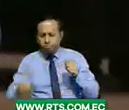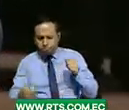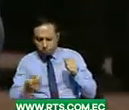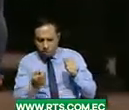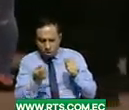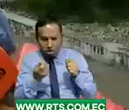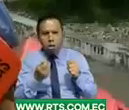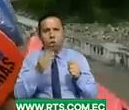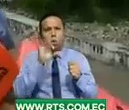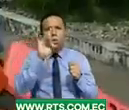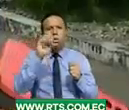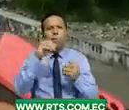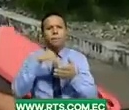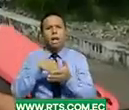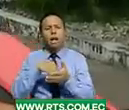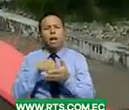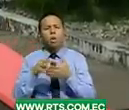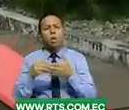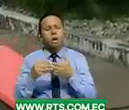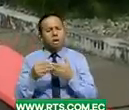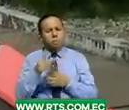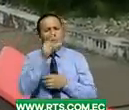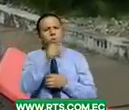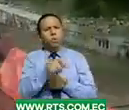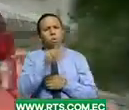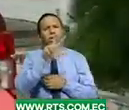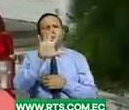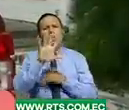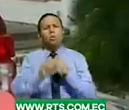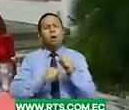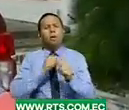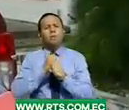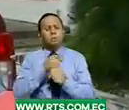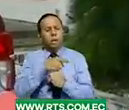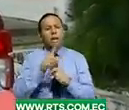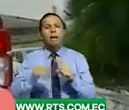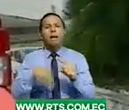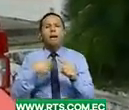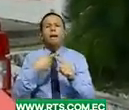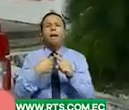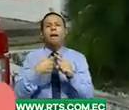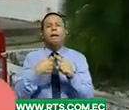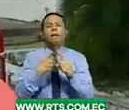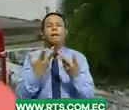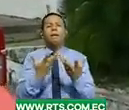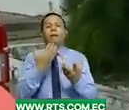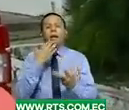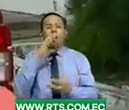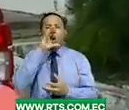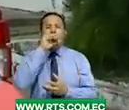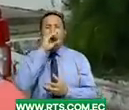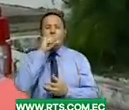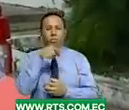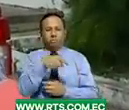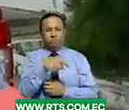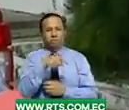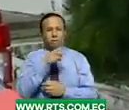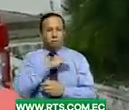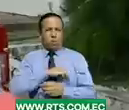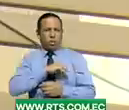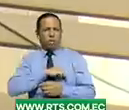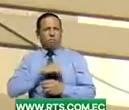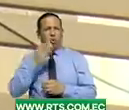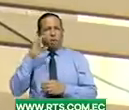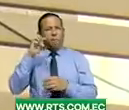$80,000. Un ciudadano de 34 años de edad fue ex agente de la Agencia de Tránsito Municipal de la Ciudad de